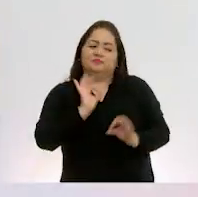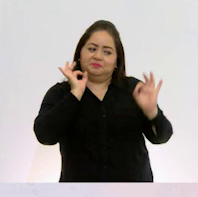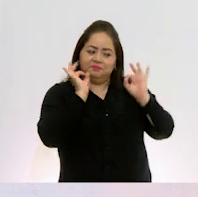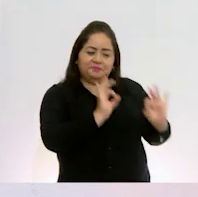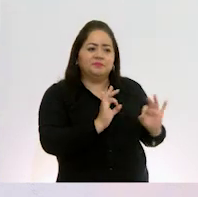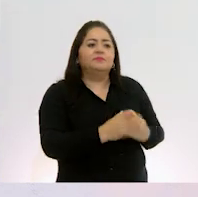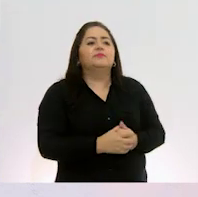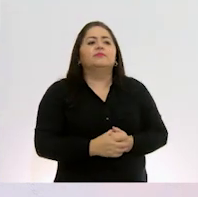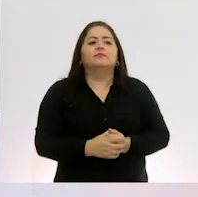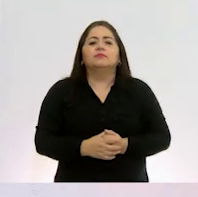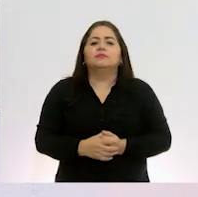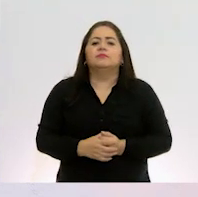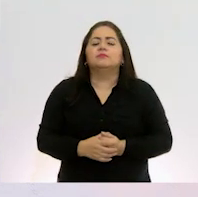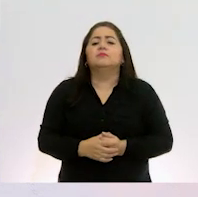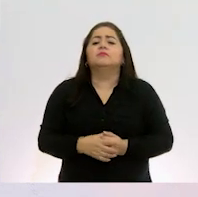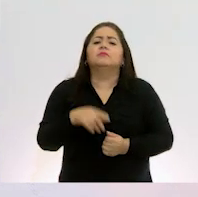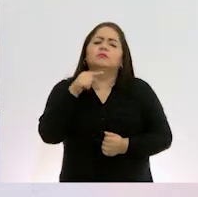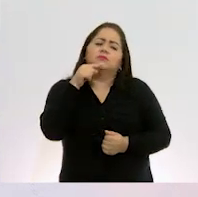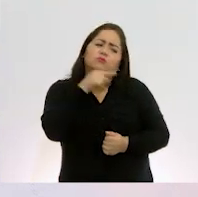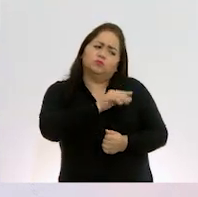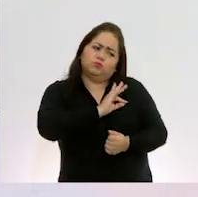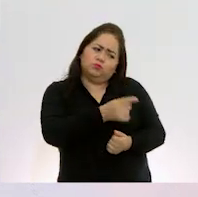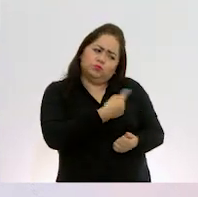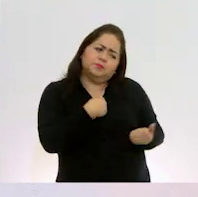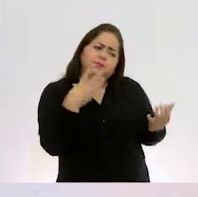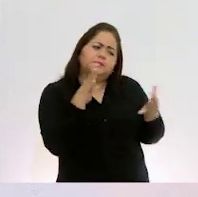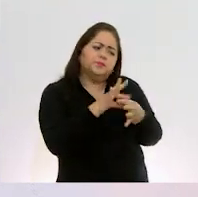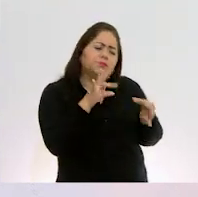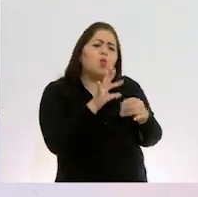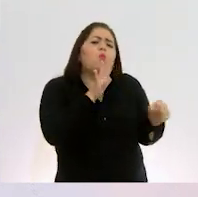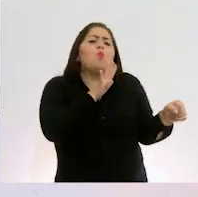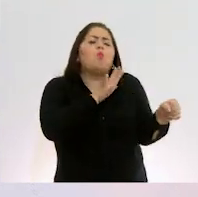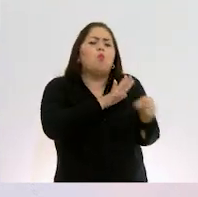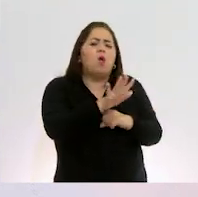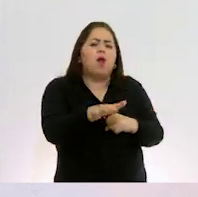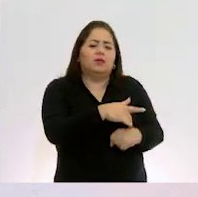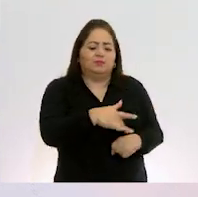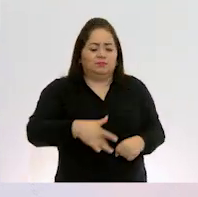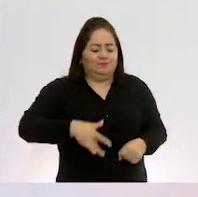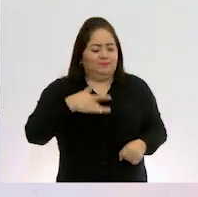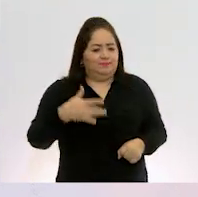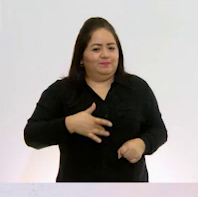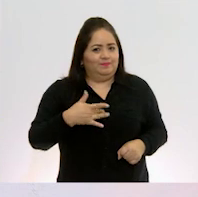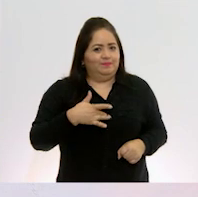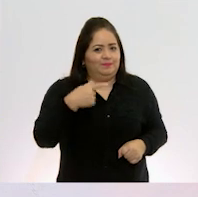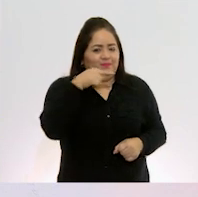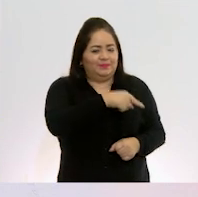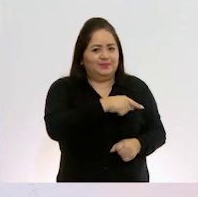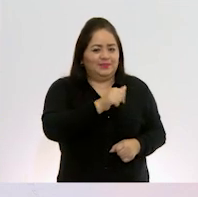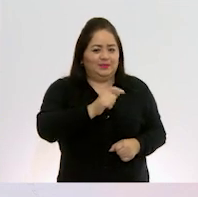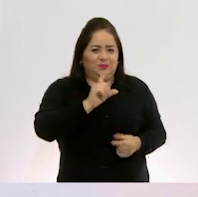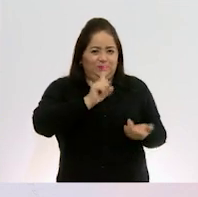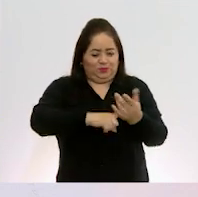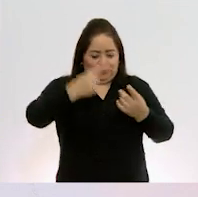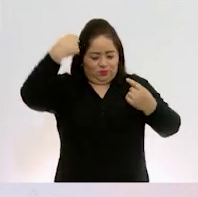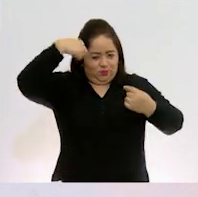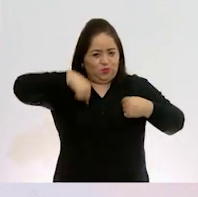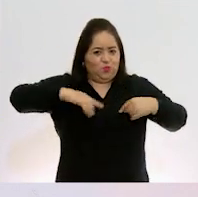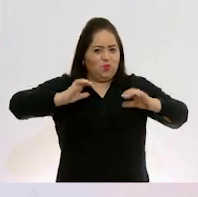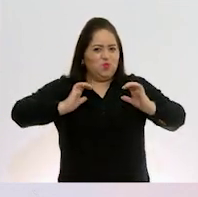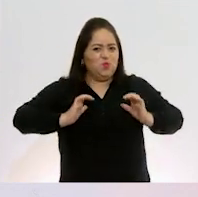Perfecto. Y ¿nos puedes decir cuáles son esas sensaciones que tú sientes en tu